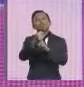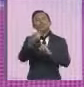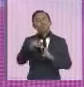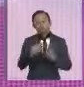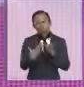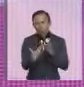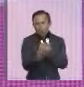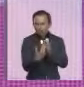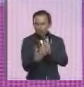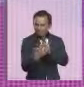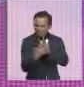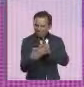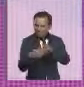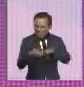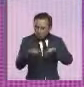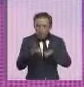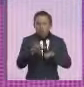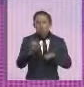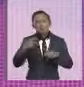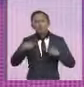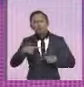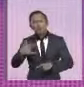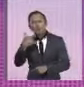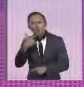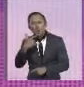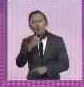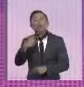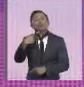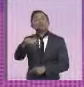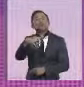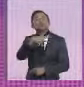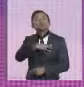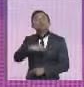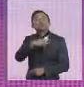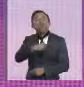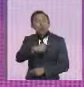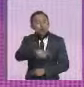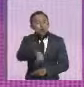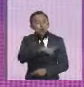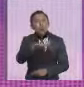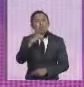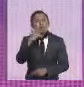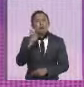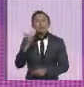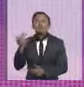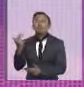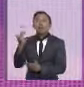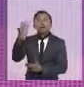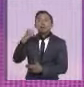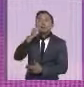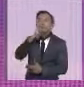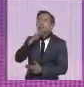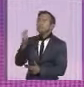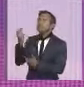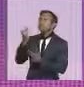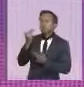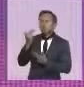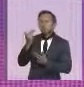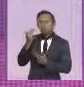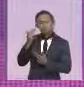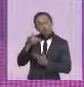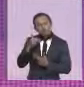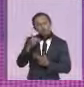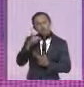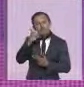para salir adelante, con los que quieren dejar a sus hijos algo más de lo que recibieron de sus padres. Seré